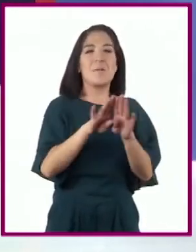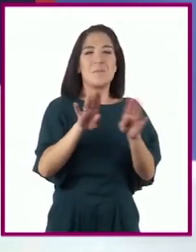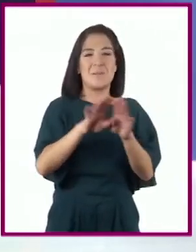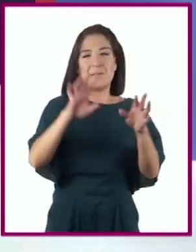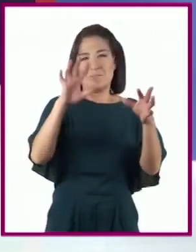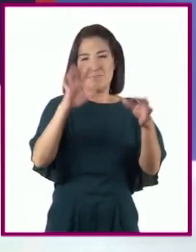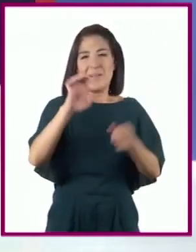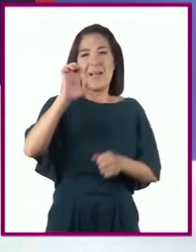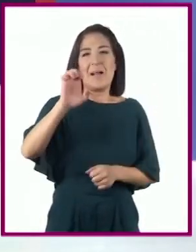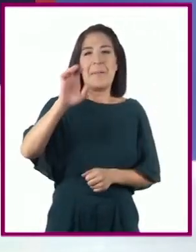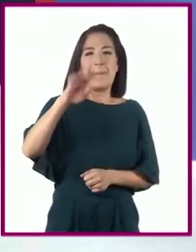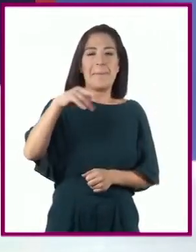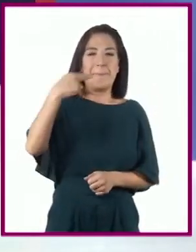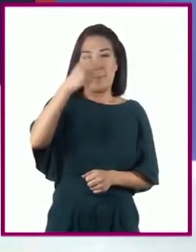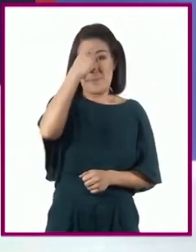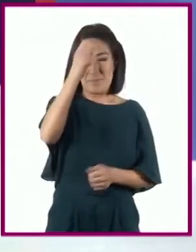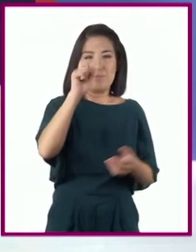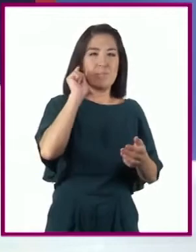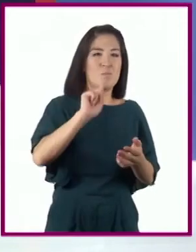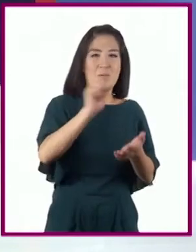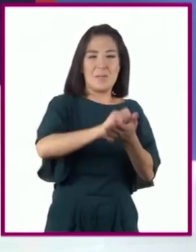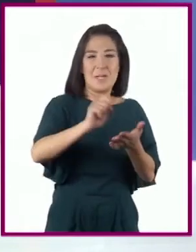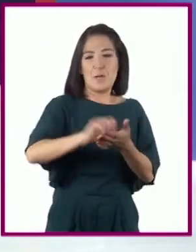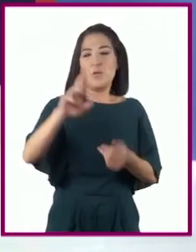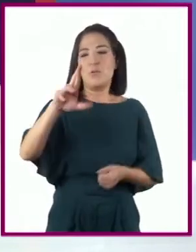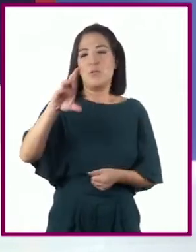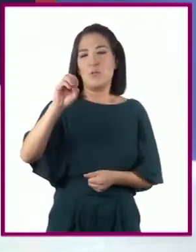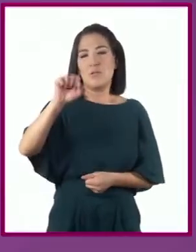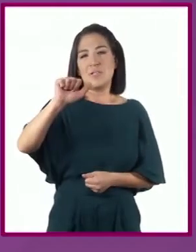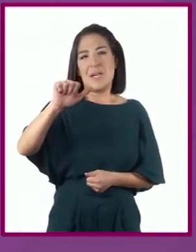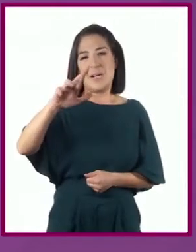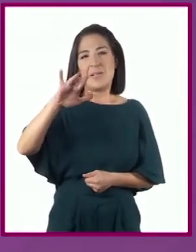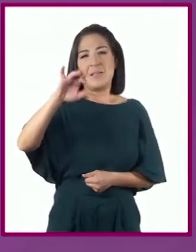Canal, de la autora mexicana Rosario Castellanos.